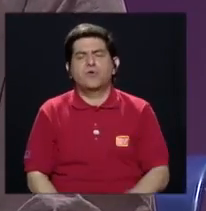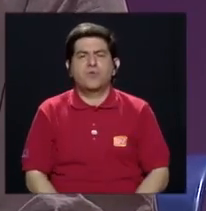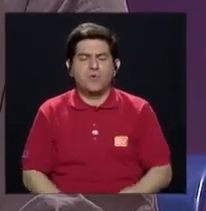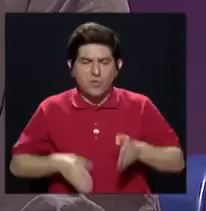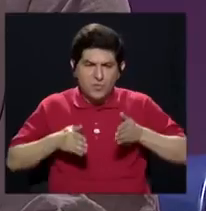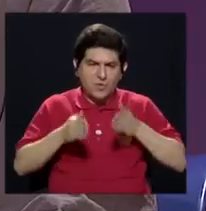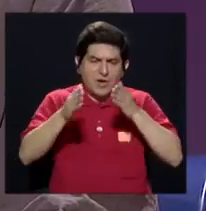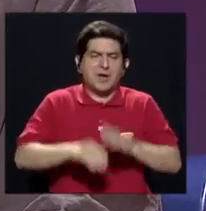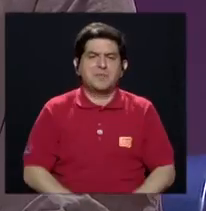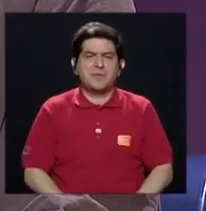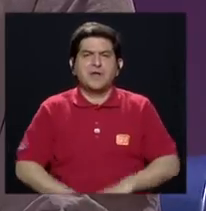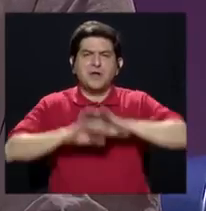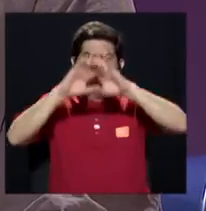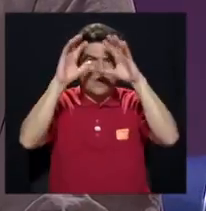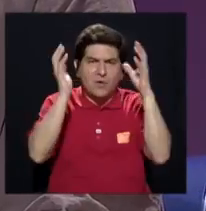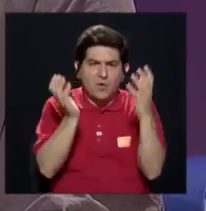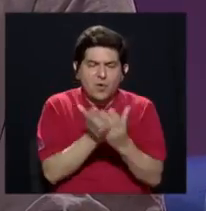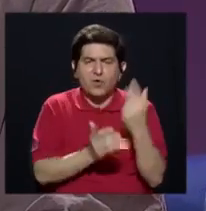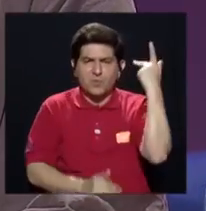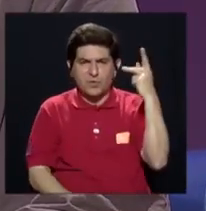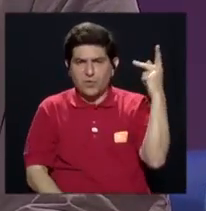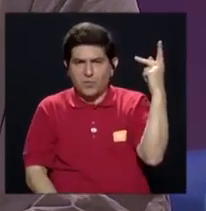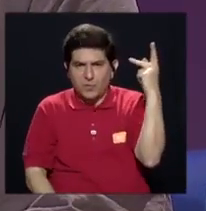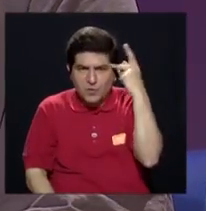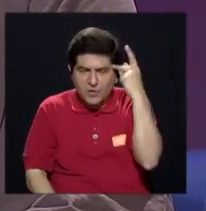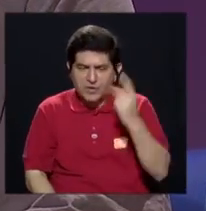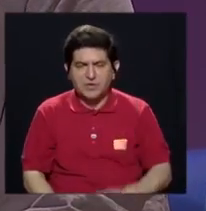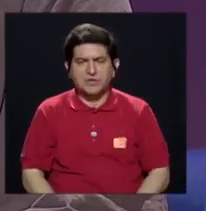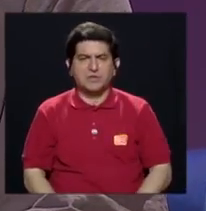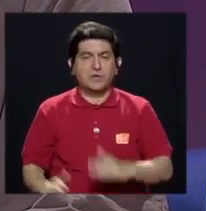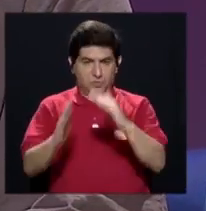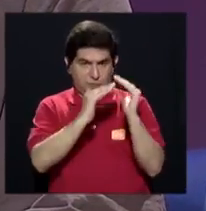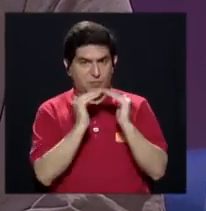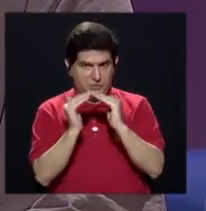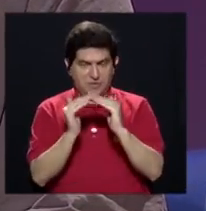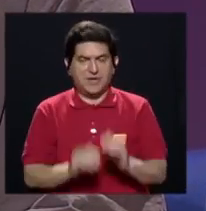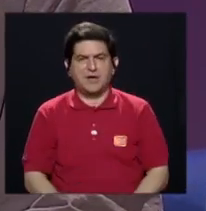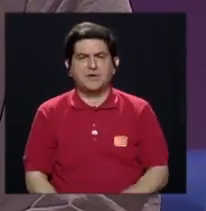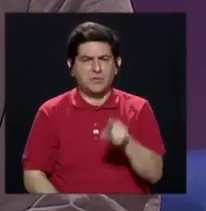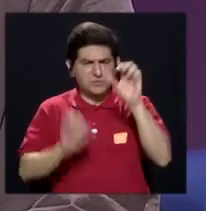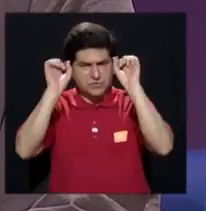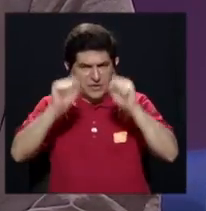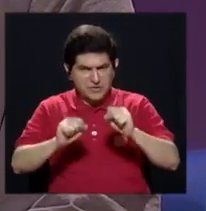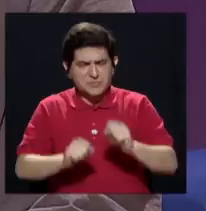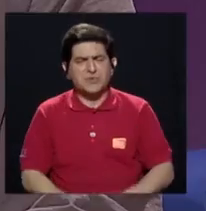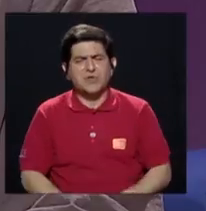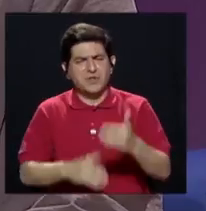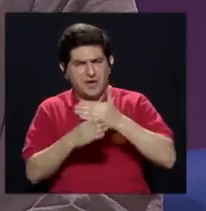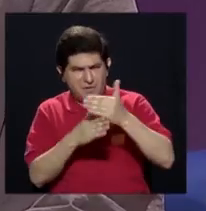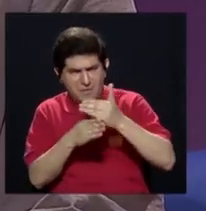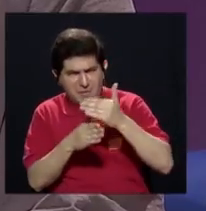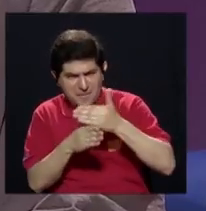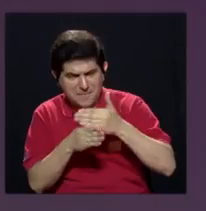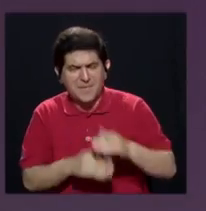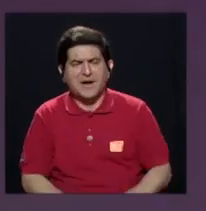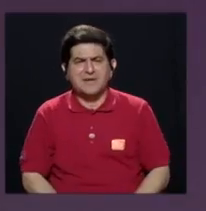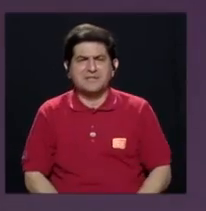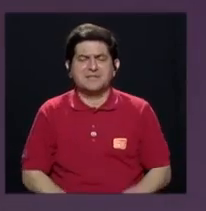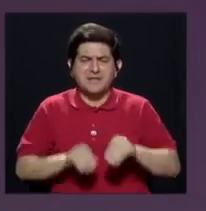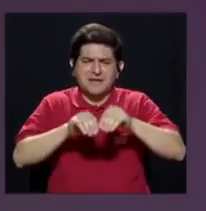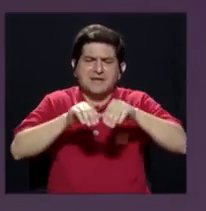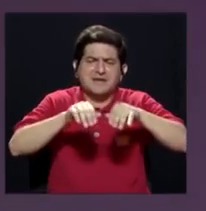desde el feminismo comunitario ustedes tal vez si si pudieran compartir un poquito más acerca de esta red de